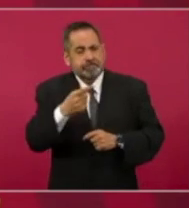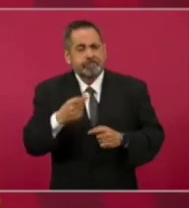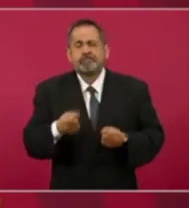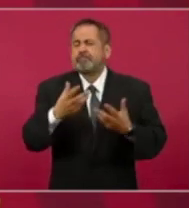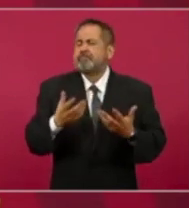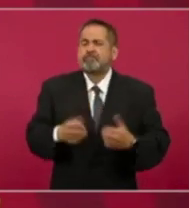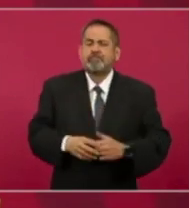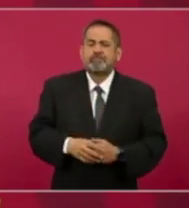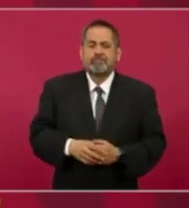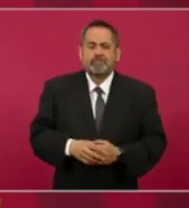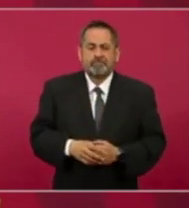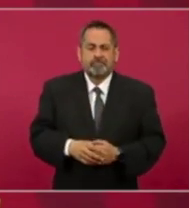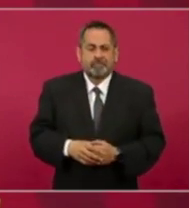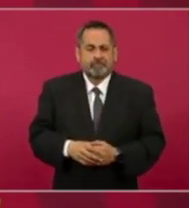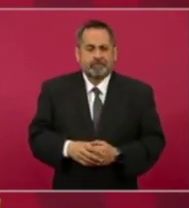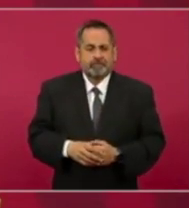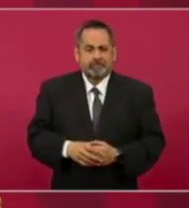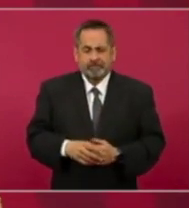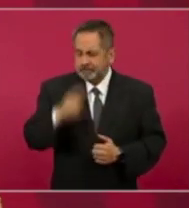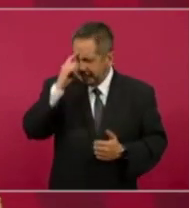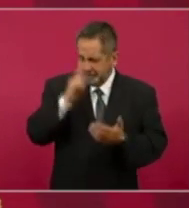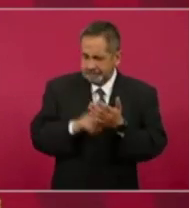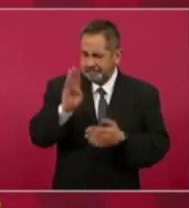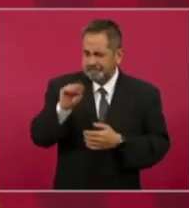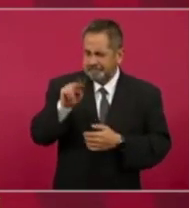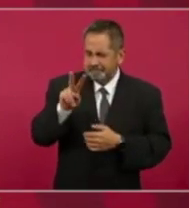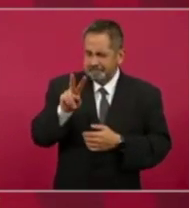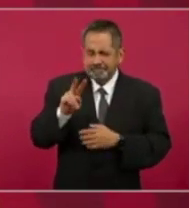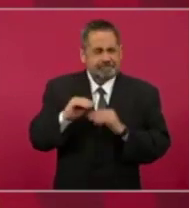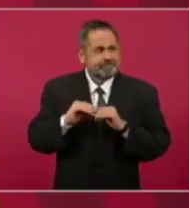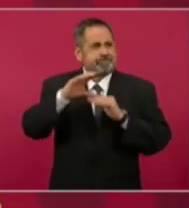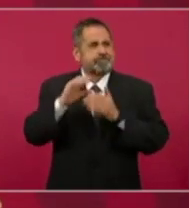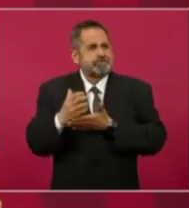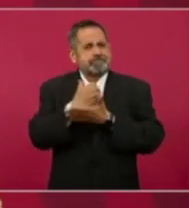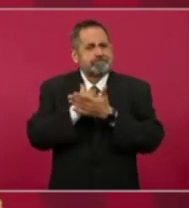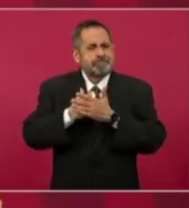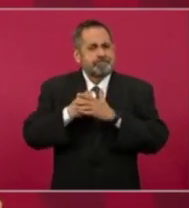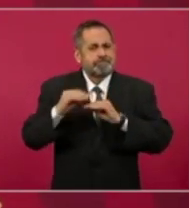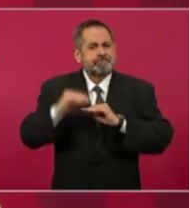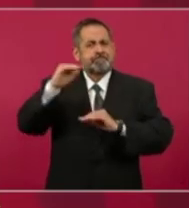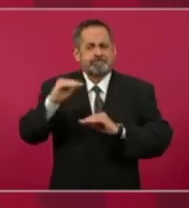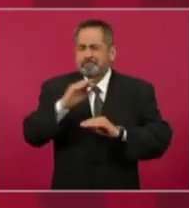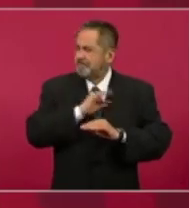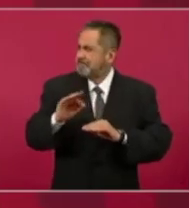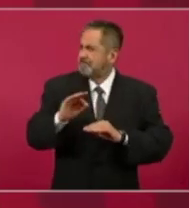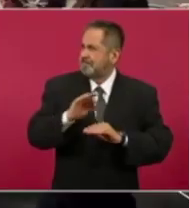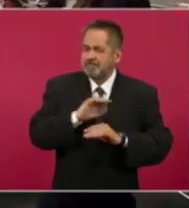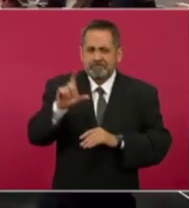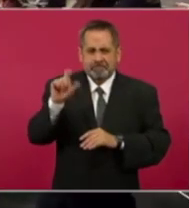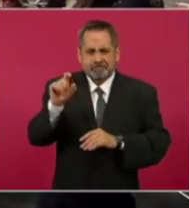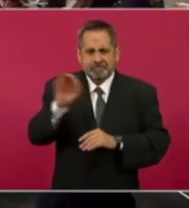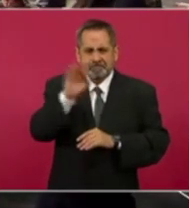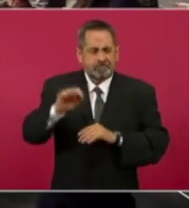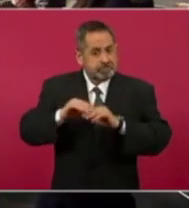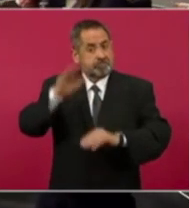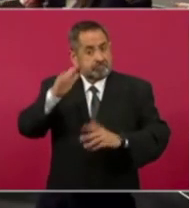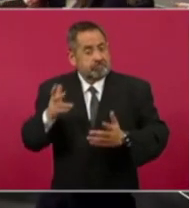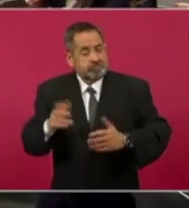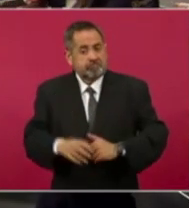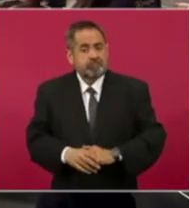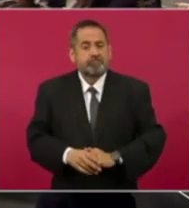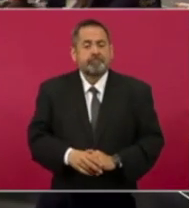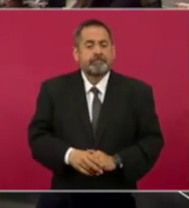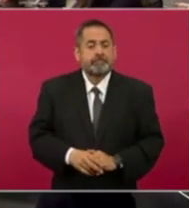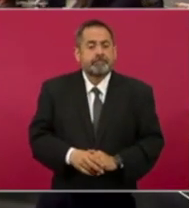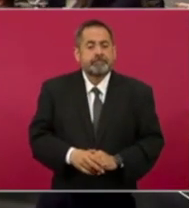creo que creció la bolsa, hubo ganancias de cerca del 20%.